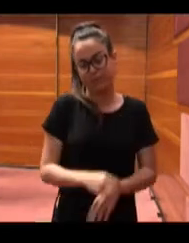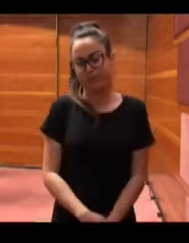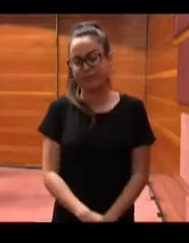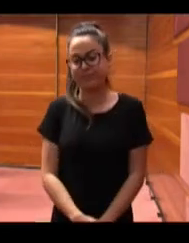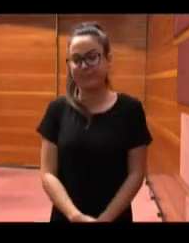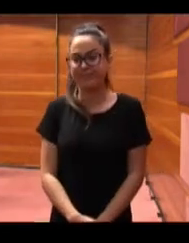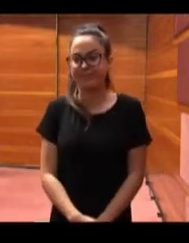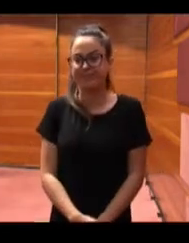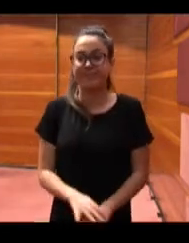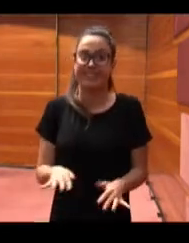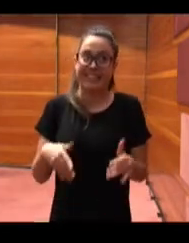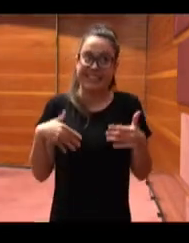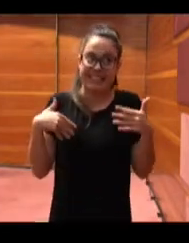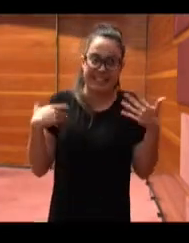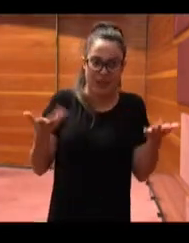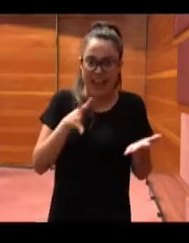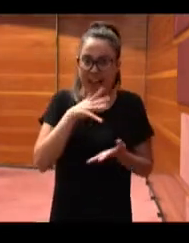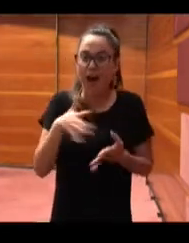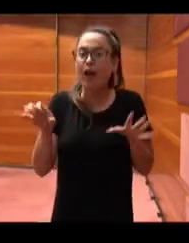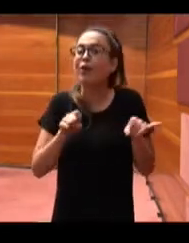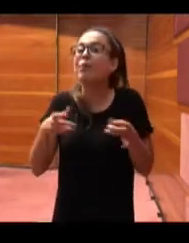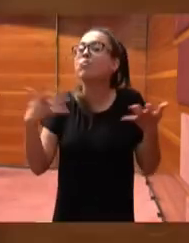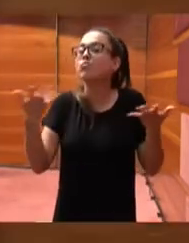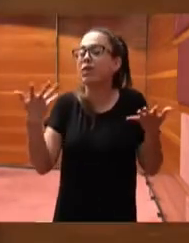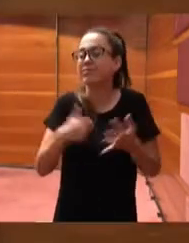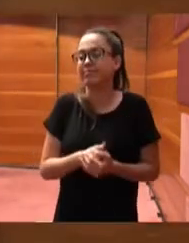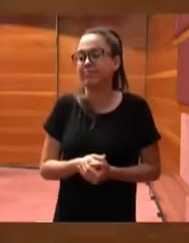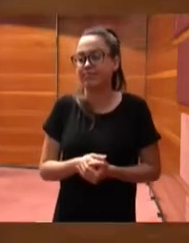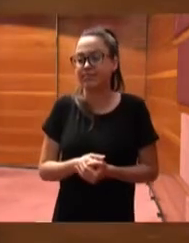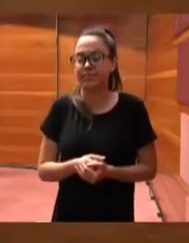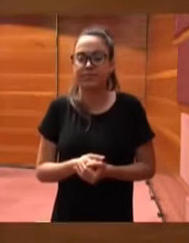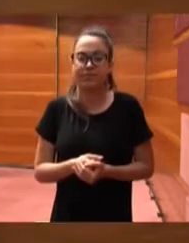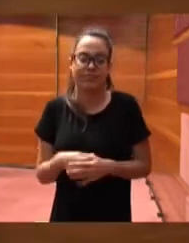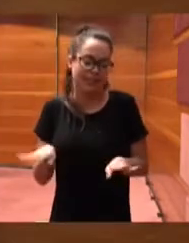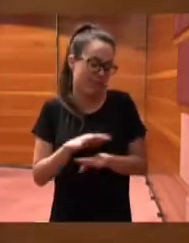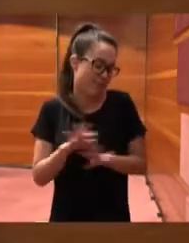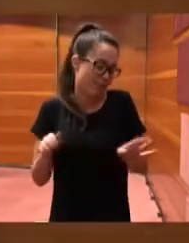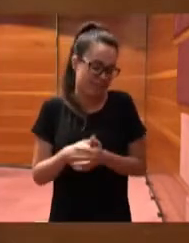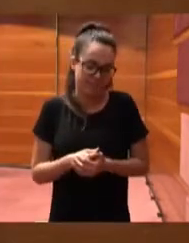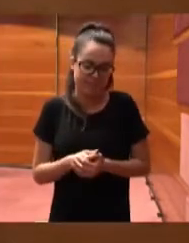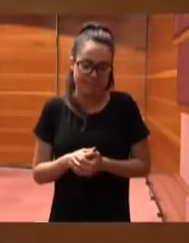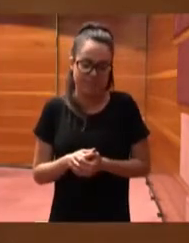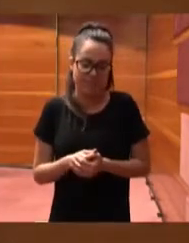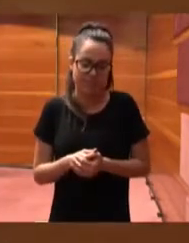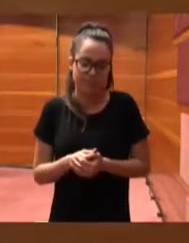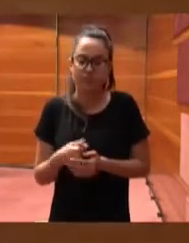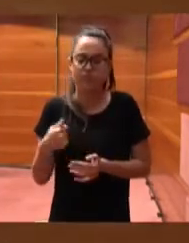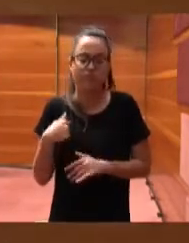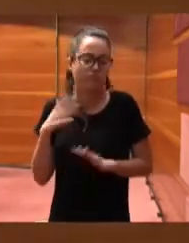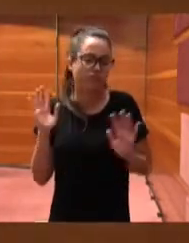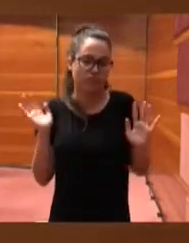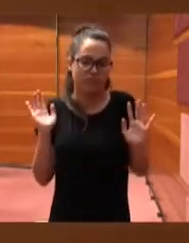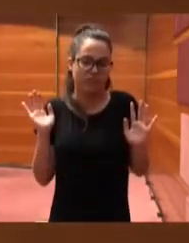Bueno, pues ya sí eso. Chica, bueno, venga. Oye, que tiro la casa por la ventana. Que yo,